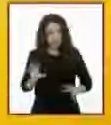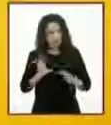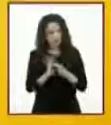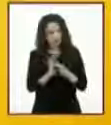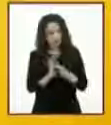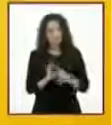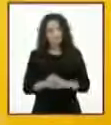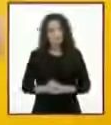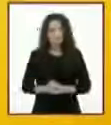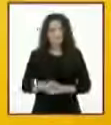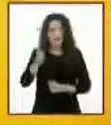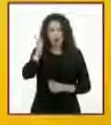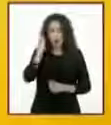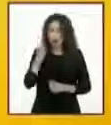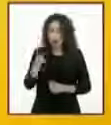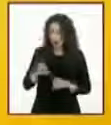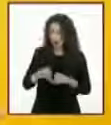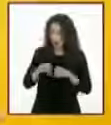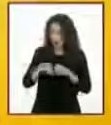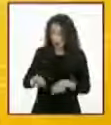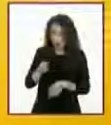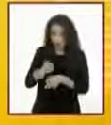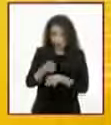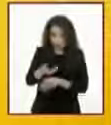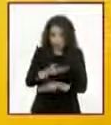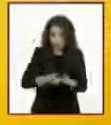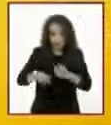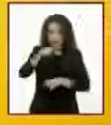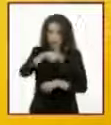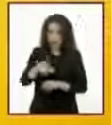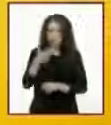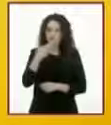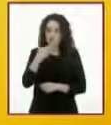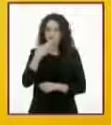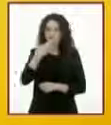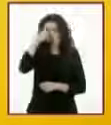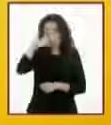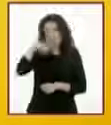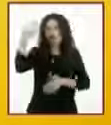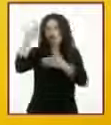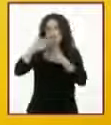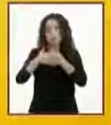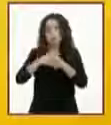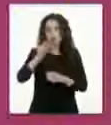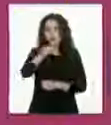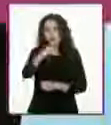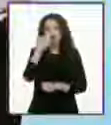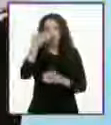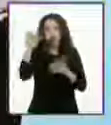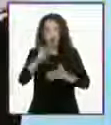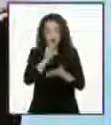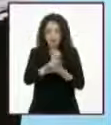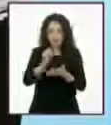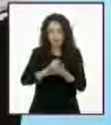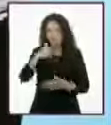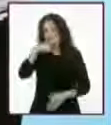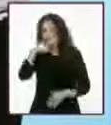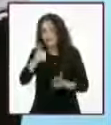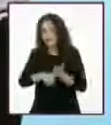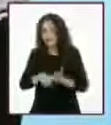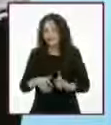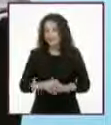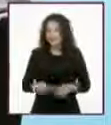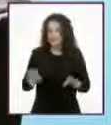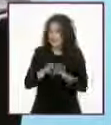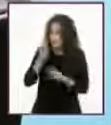Espero que la información que les compartimos sea útil para la próxima vez que vayan a escribir una carta. Adiós. ¿Qué les pareció el video?